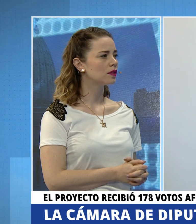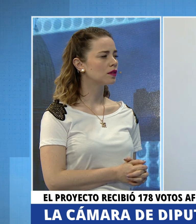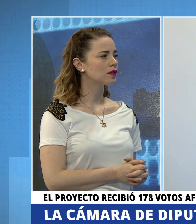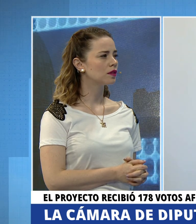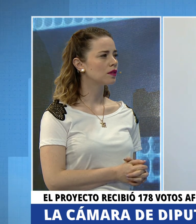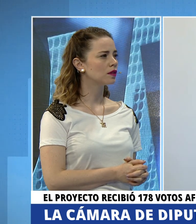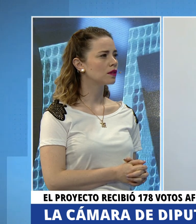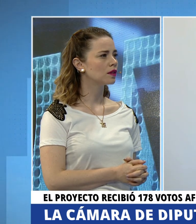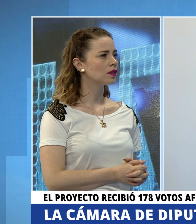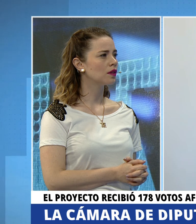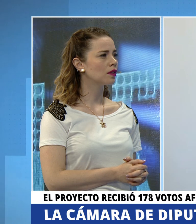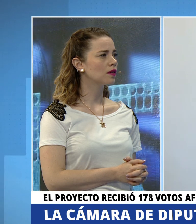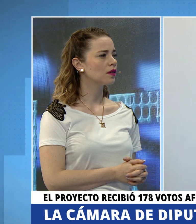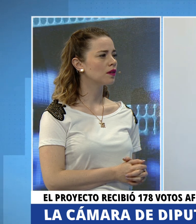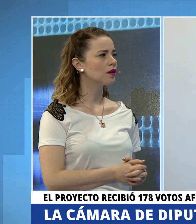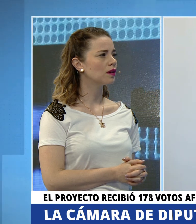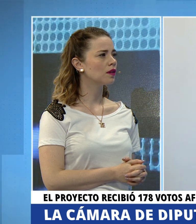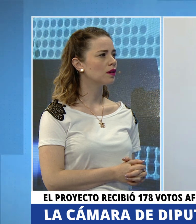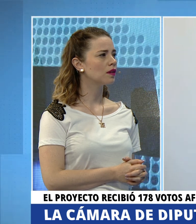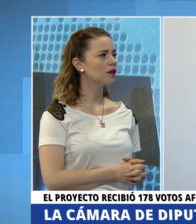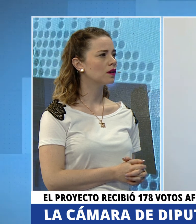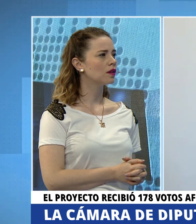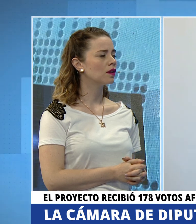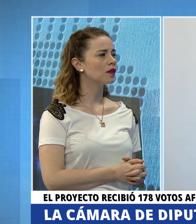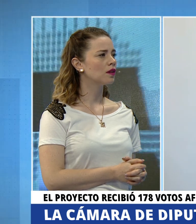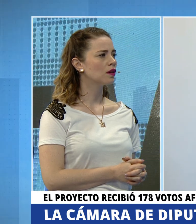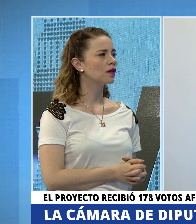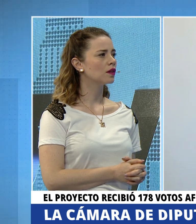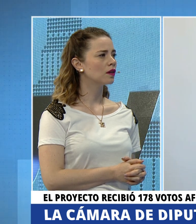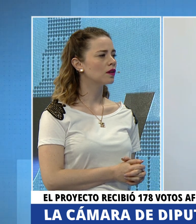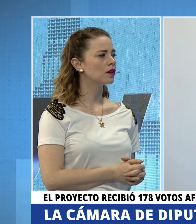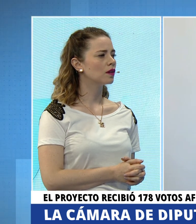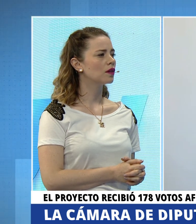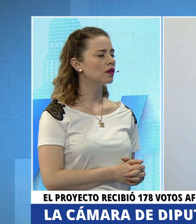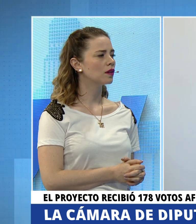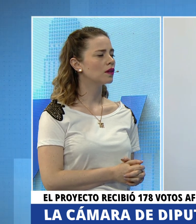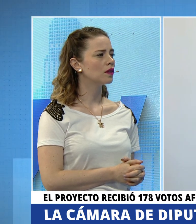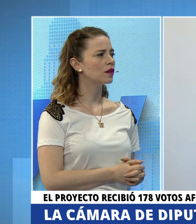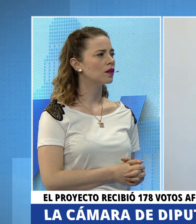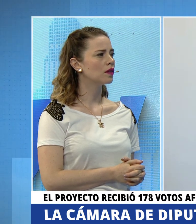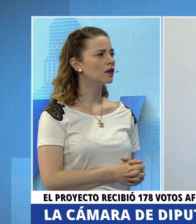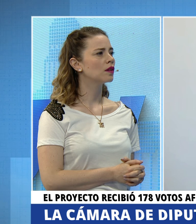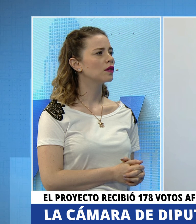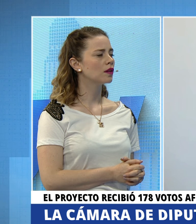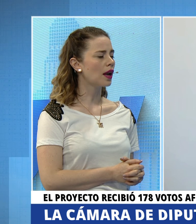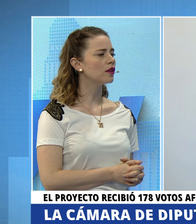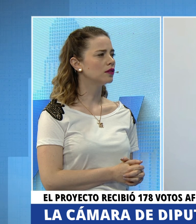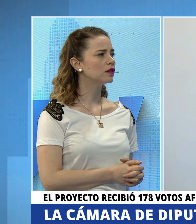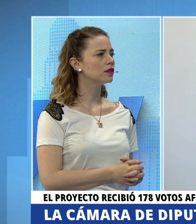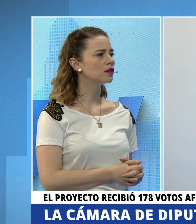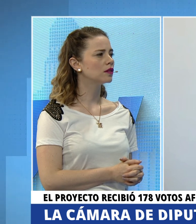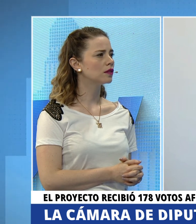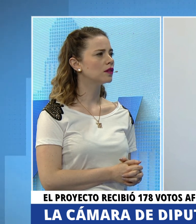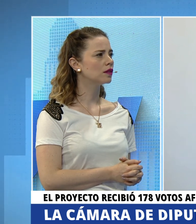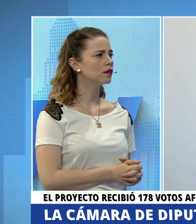gabinete se va a reunir una vez al año en cada una de ellas para de alguna manera federalizar la